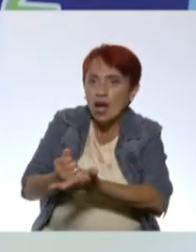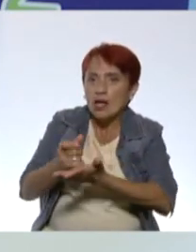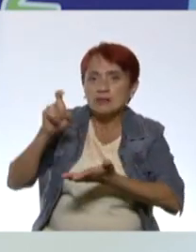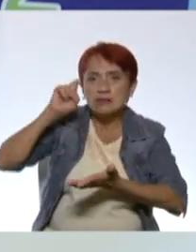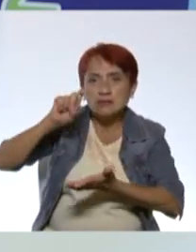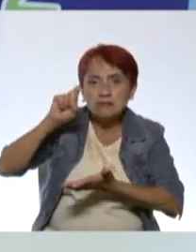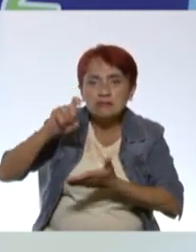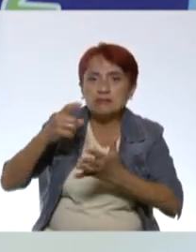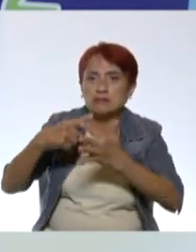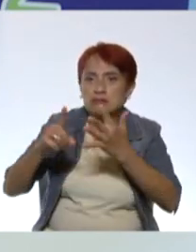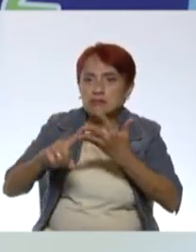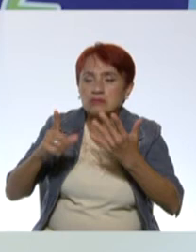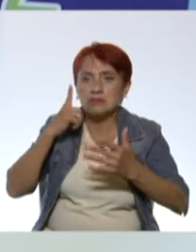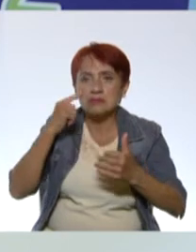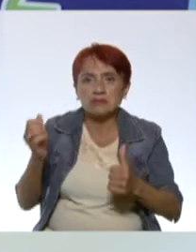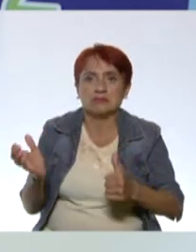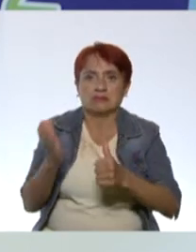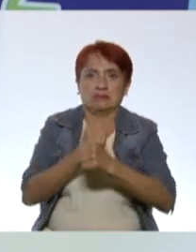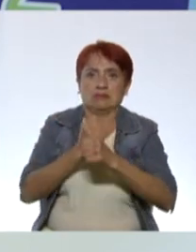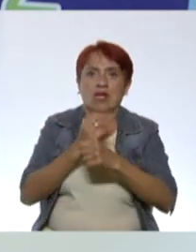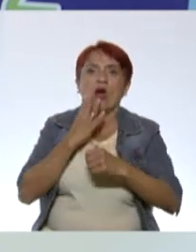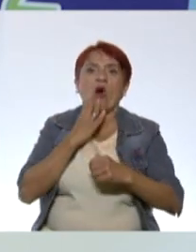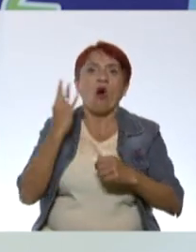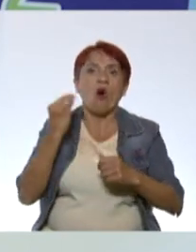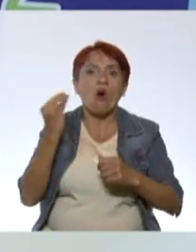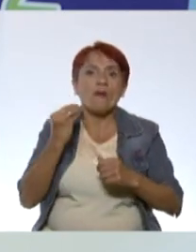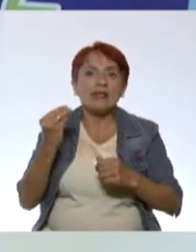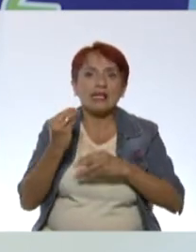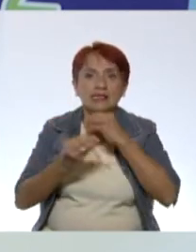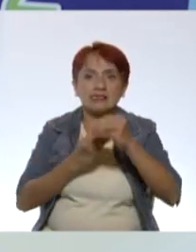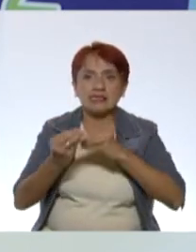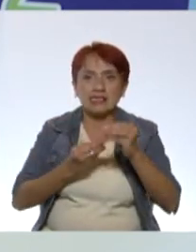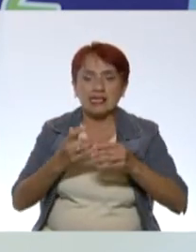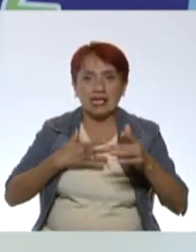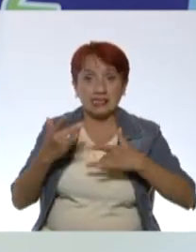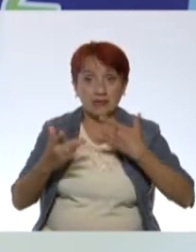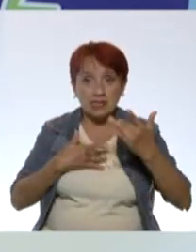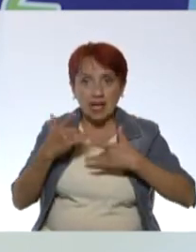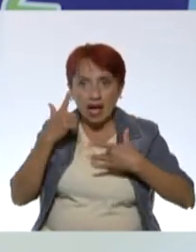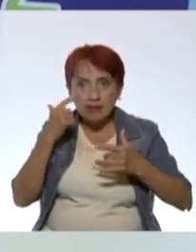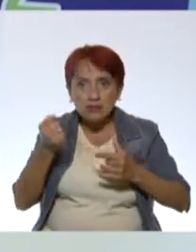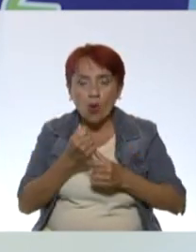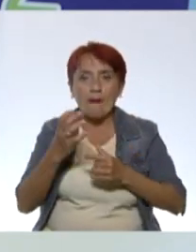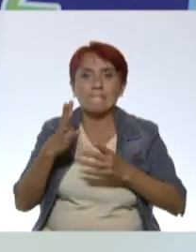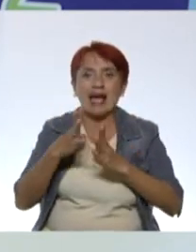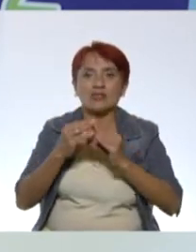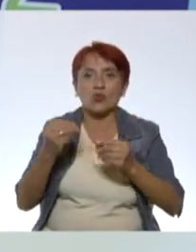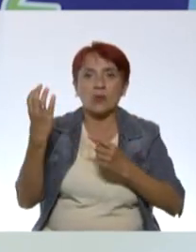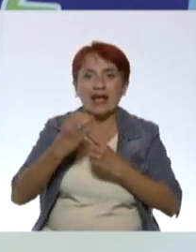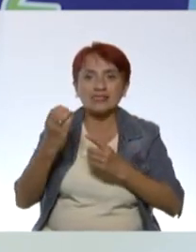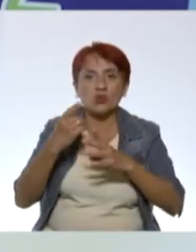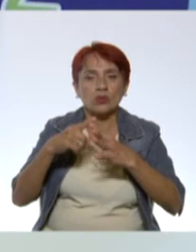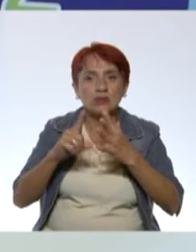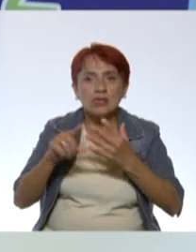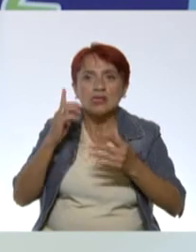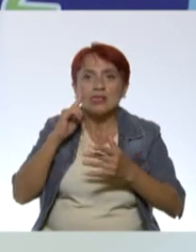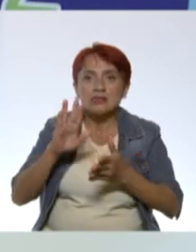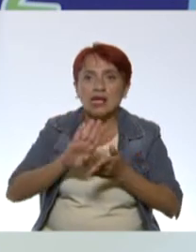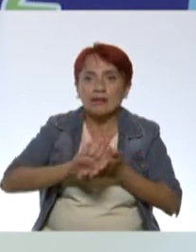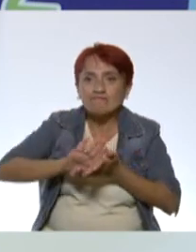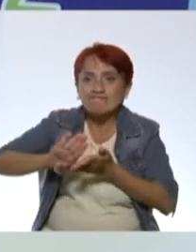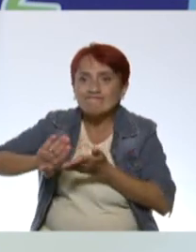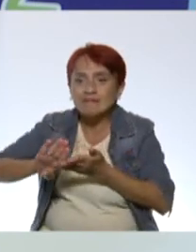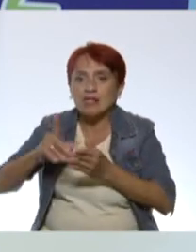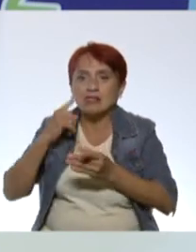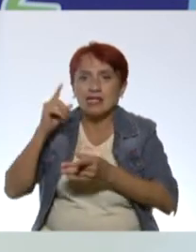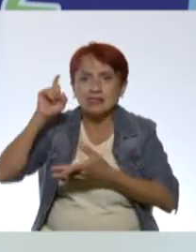Si descubrimos a nuestro adolescente en medio de la realización de esta actividad, la principal recomendación sería